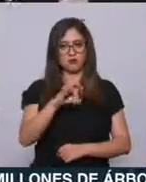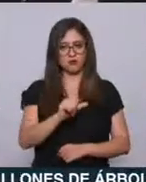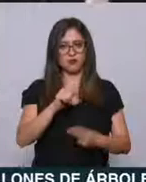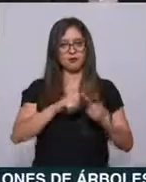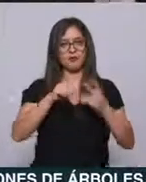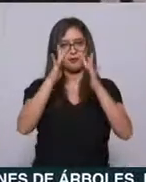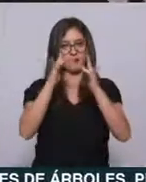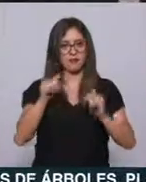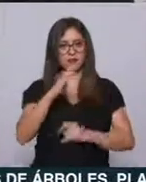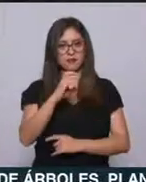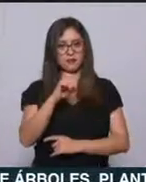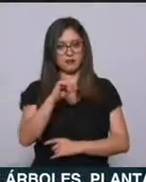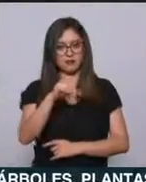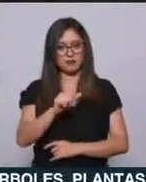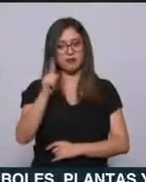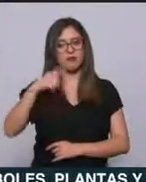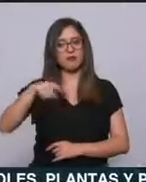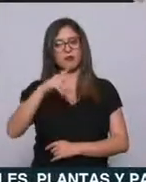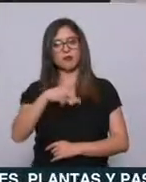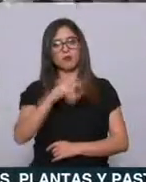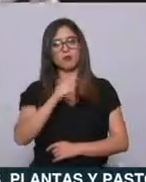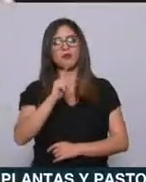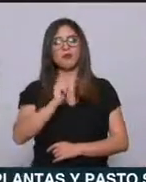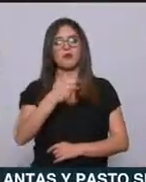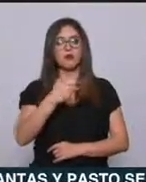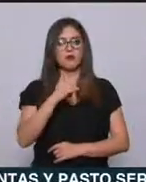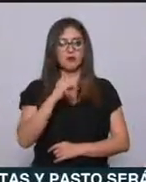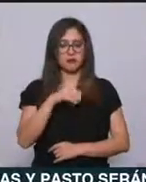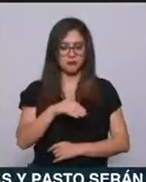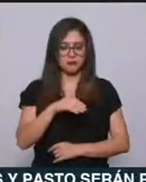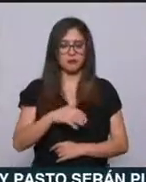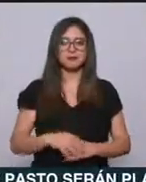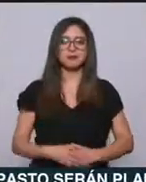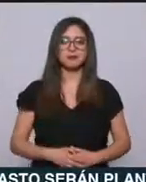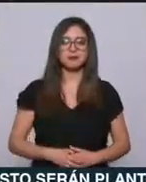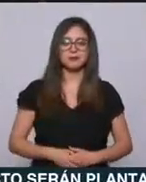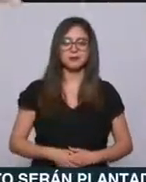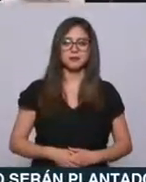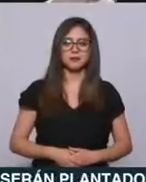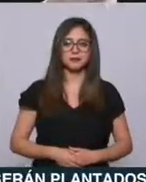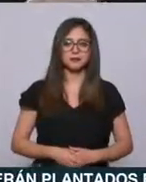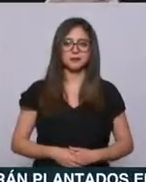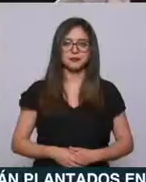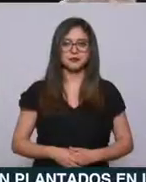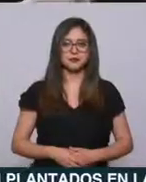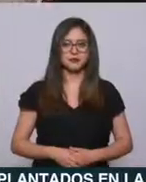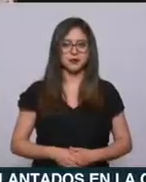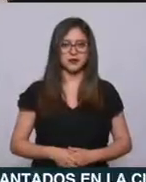francesa Cecilia Verder y la coreana Hee Yeon Kim. Jesús Arias, 21 Noticias.